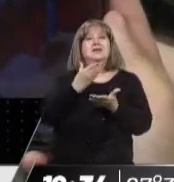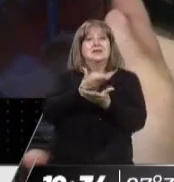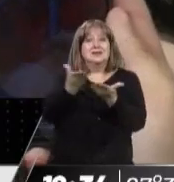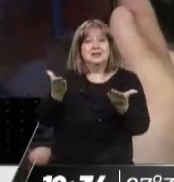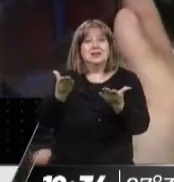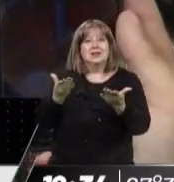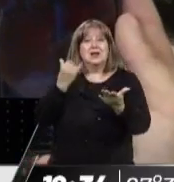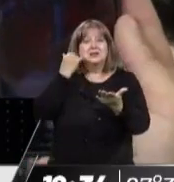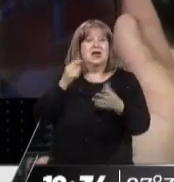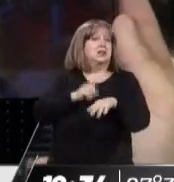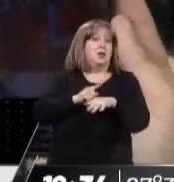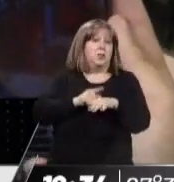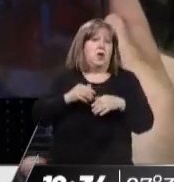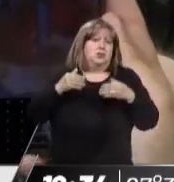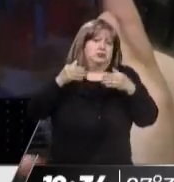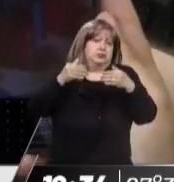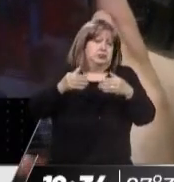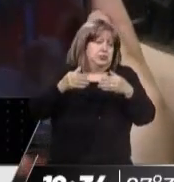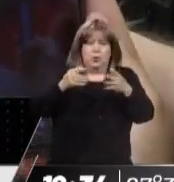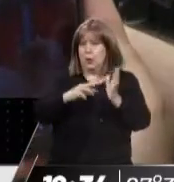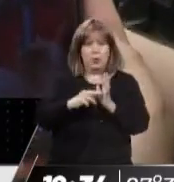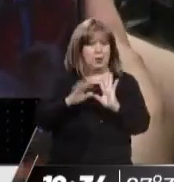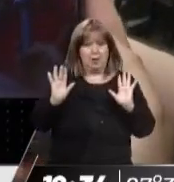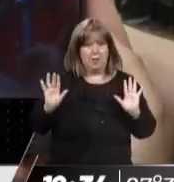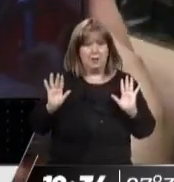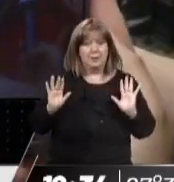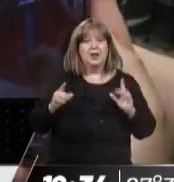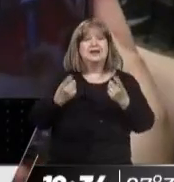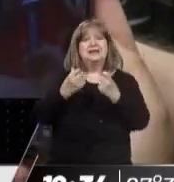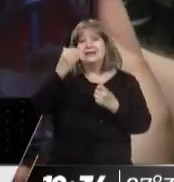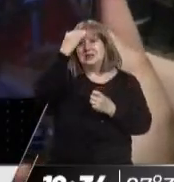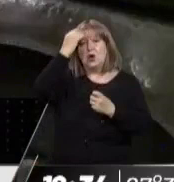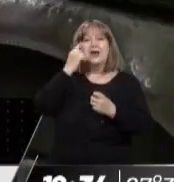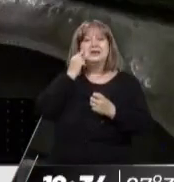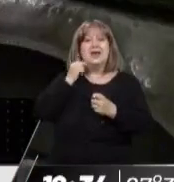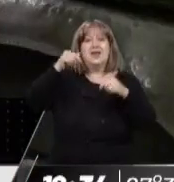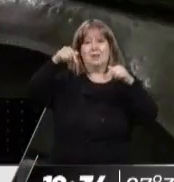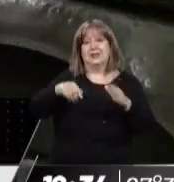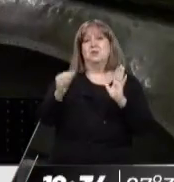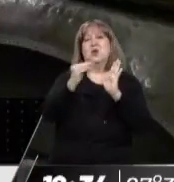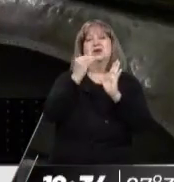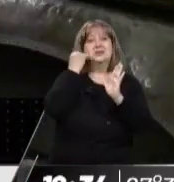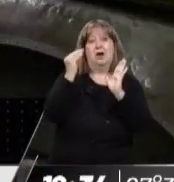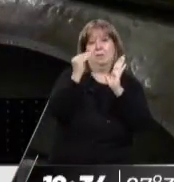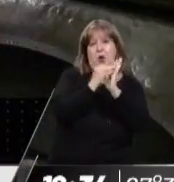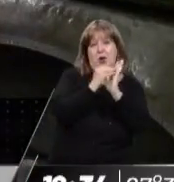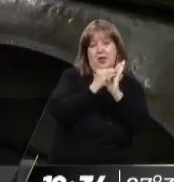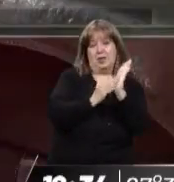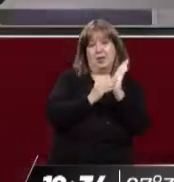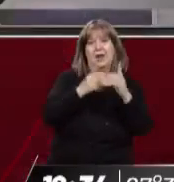les dije que lleve el tiempo que sea necesario, pero sí quiero que en estos 15 días esté en la agenda política.